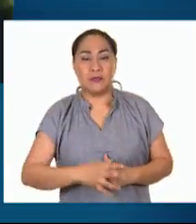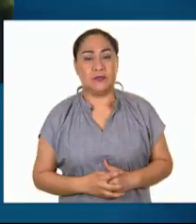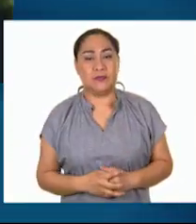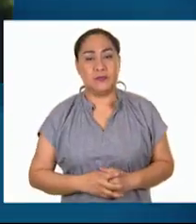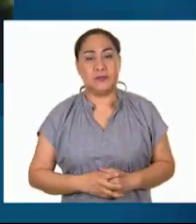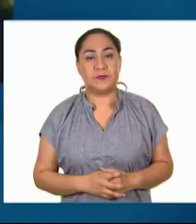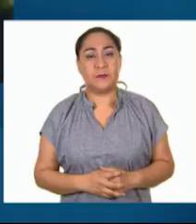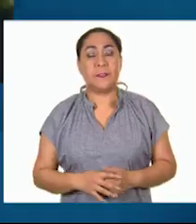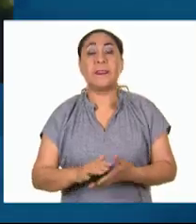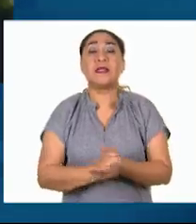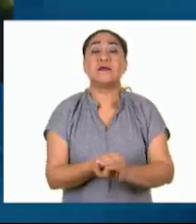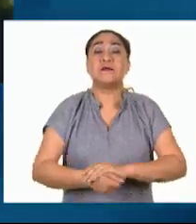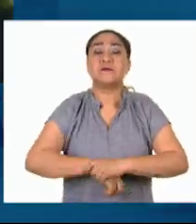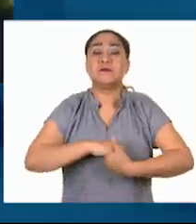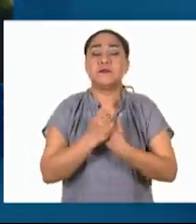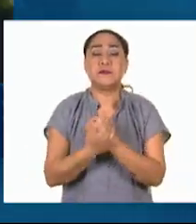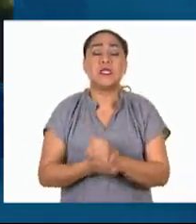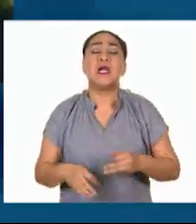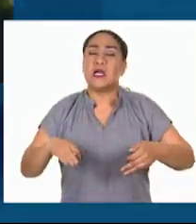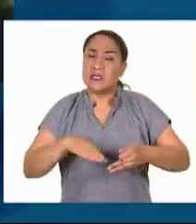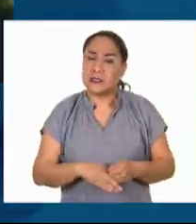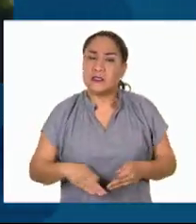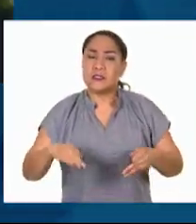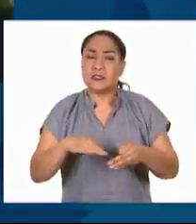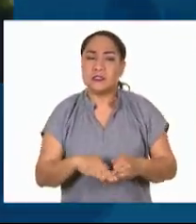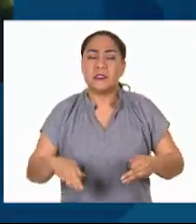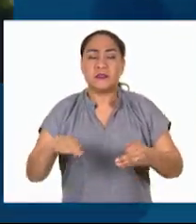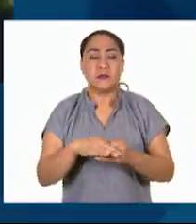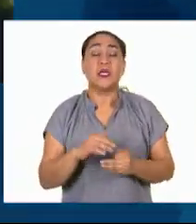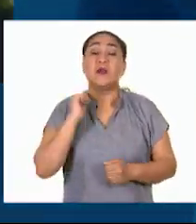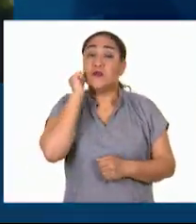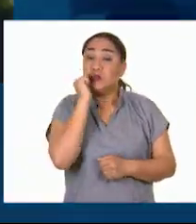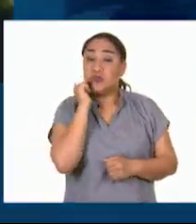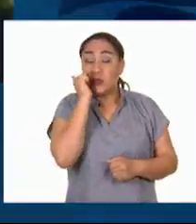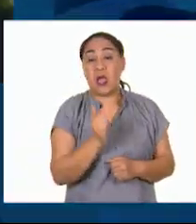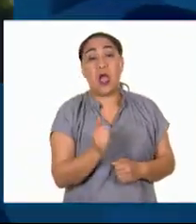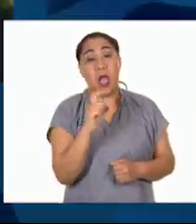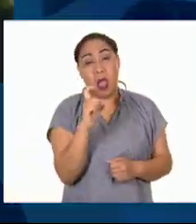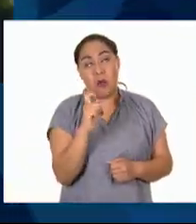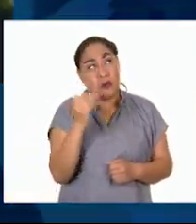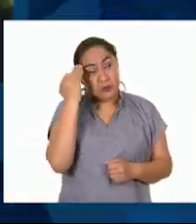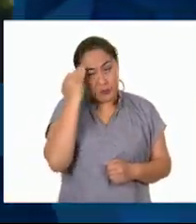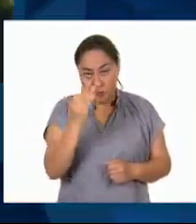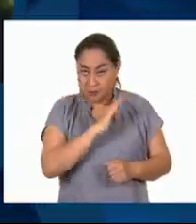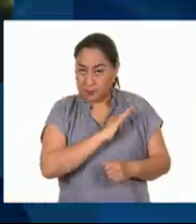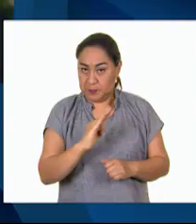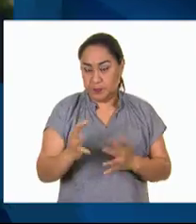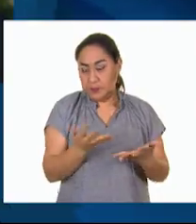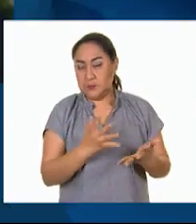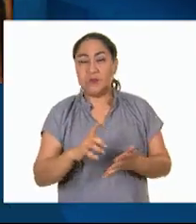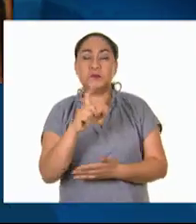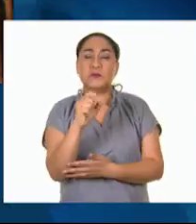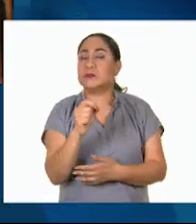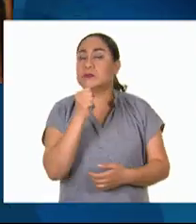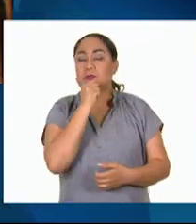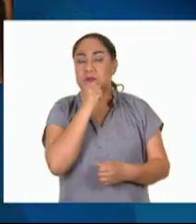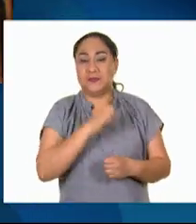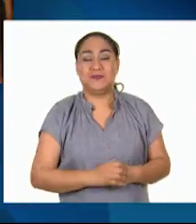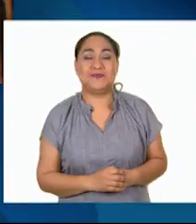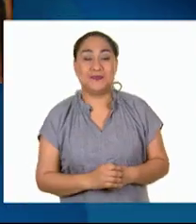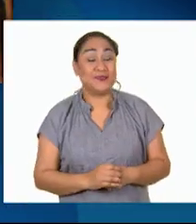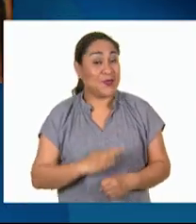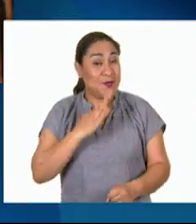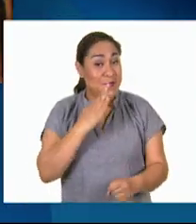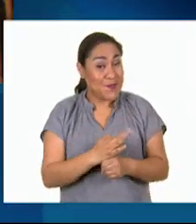cubrebocas. Lava tus manos frecuentemente con agua y con jabón, por lo menos durante 20 segundos. Ahora